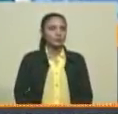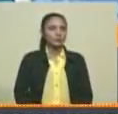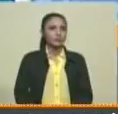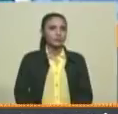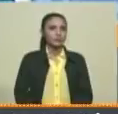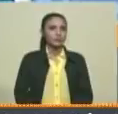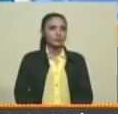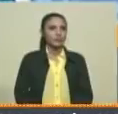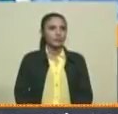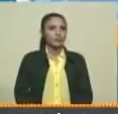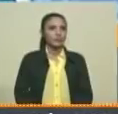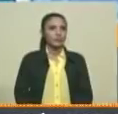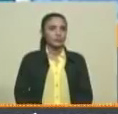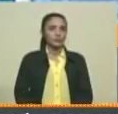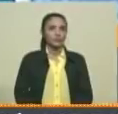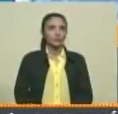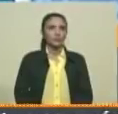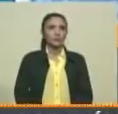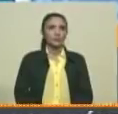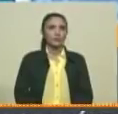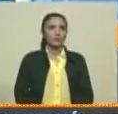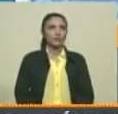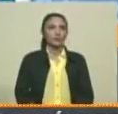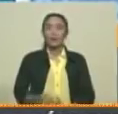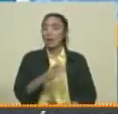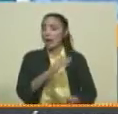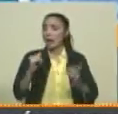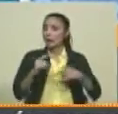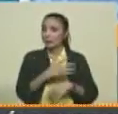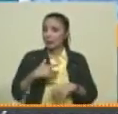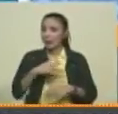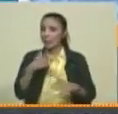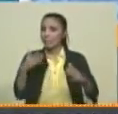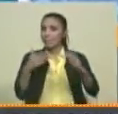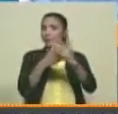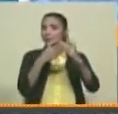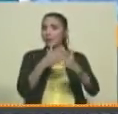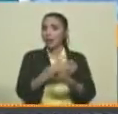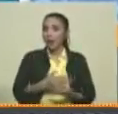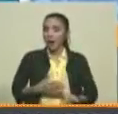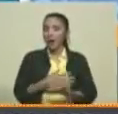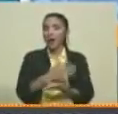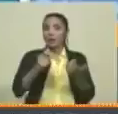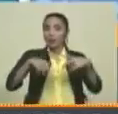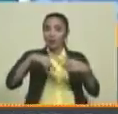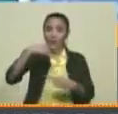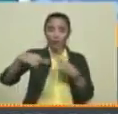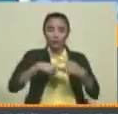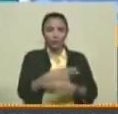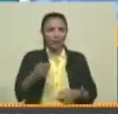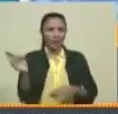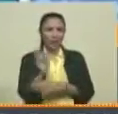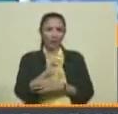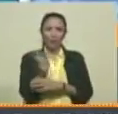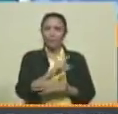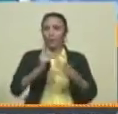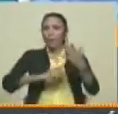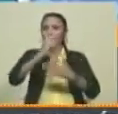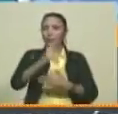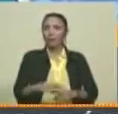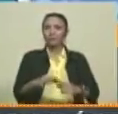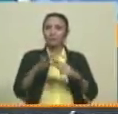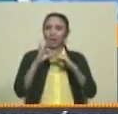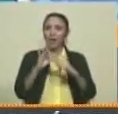atreve a intentar asaltar el poder en Venezuela, la revolución bolivariana activaría un plan